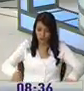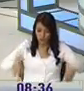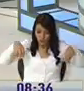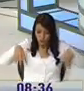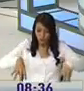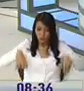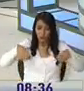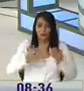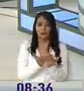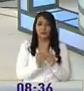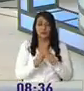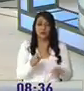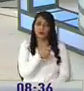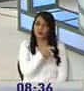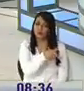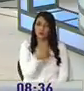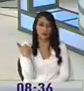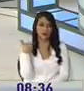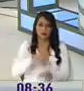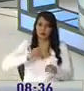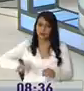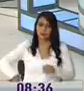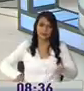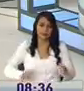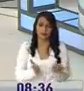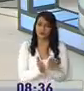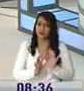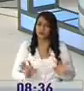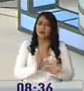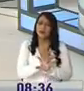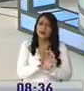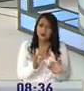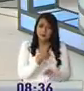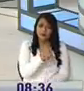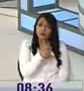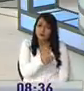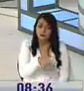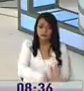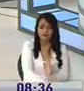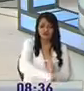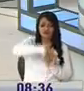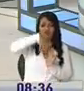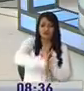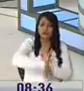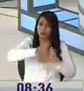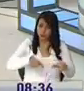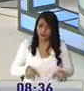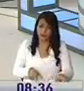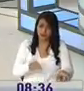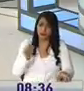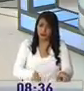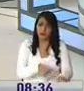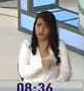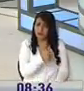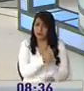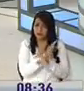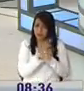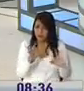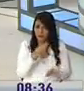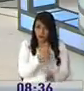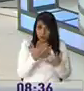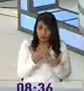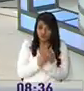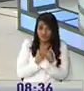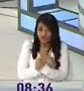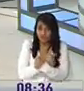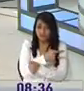veredas esto cao Exacto limpiar por último usted es dueño de su Vereda ciudadano usted quiere a